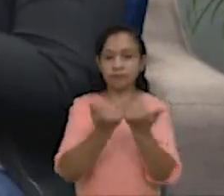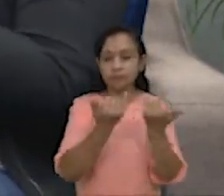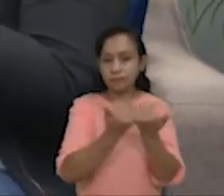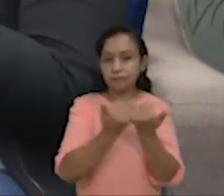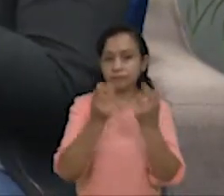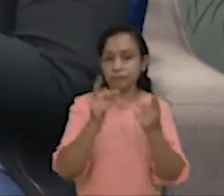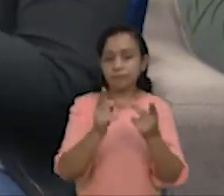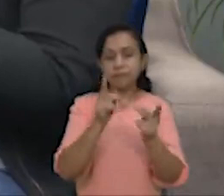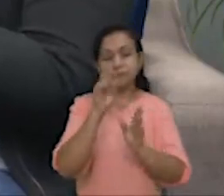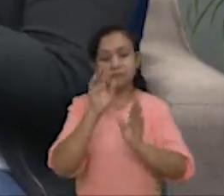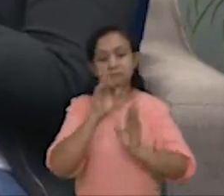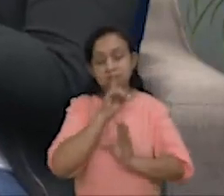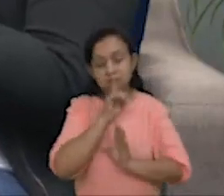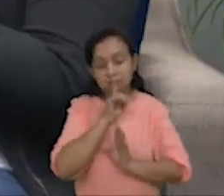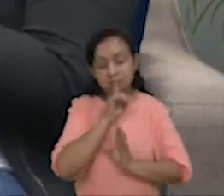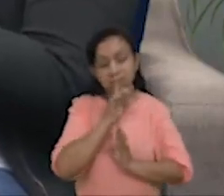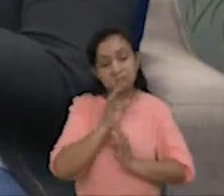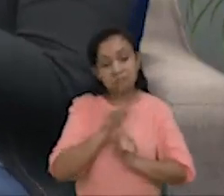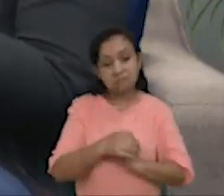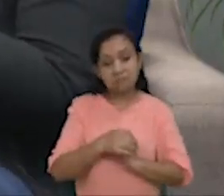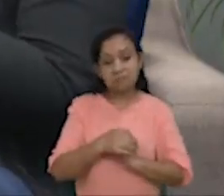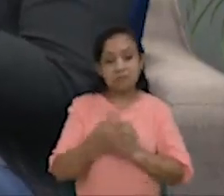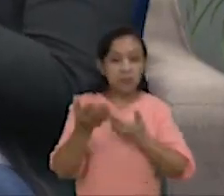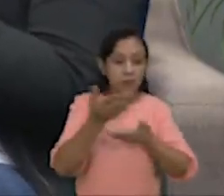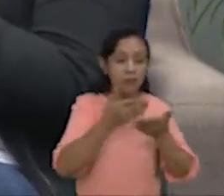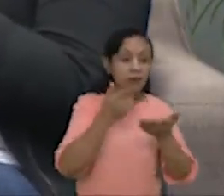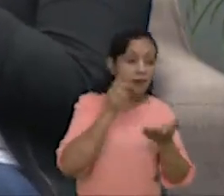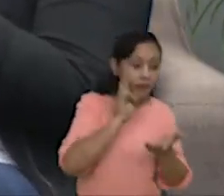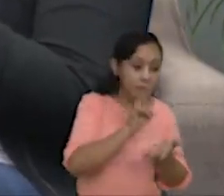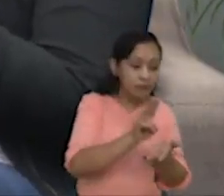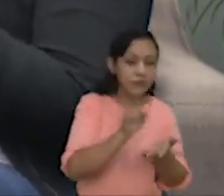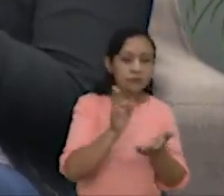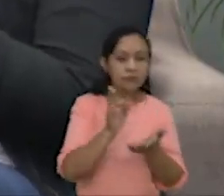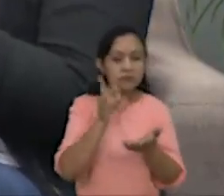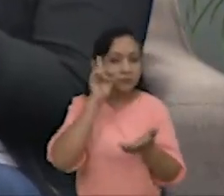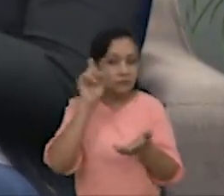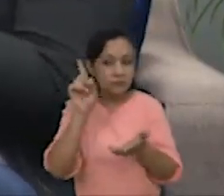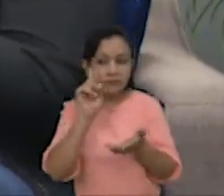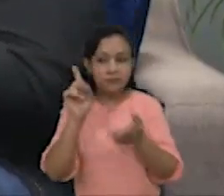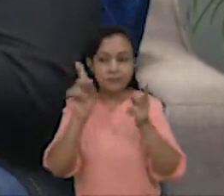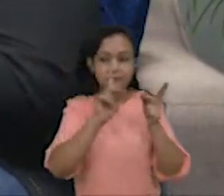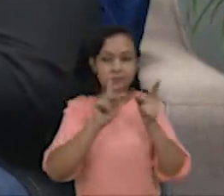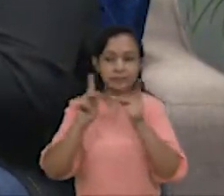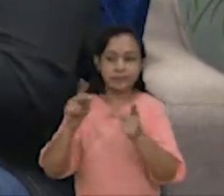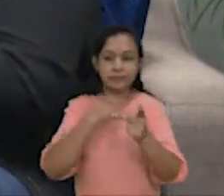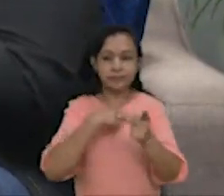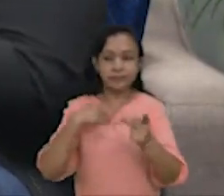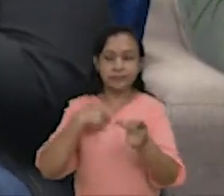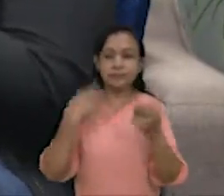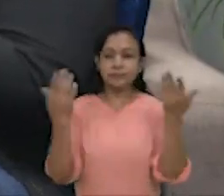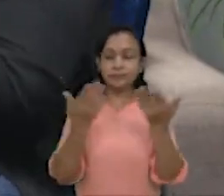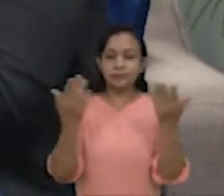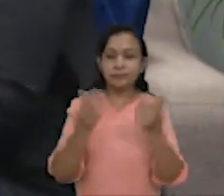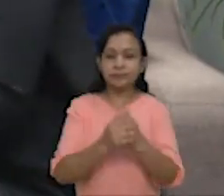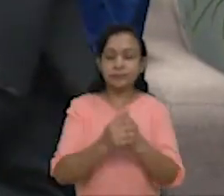gente que es bien pasiva, hay gente que es bien confiada, hay gente que es incauta, entonces cree lo que le mandan